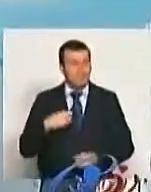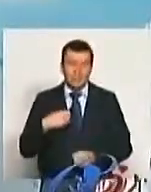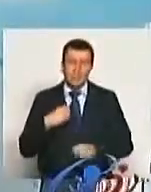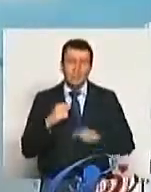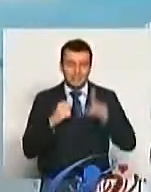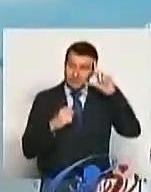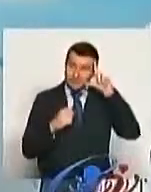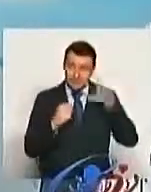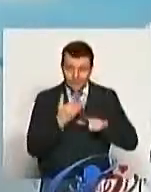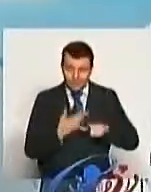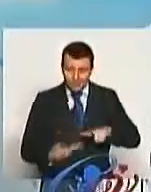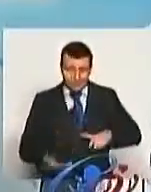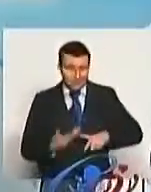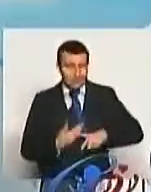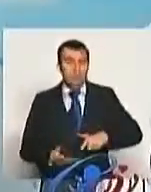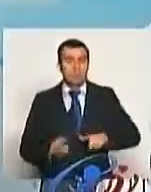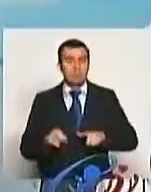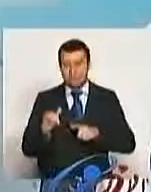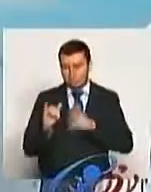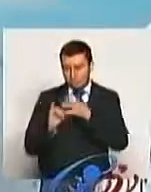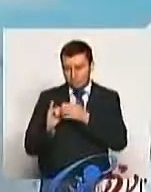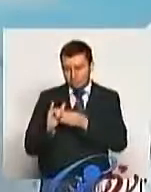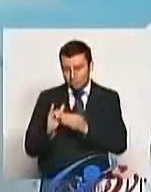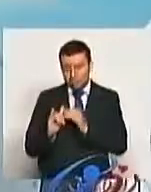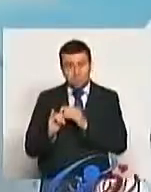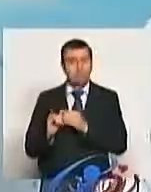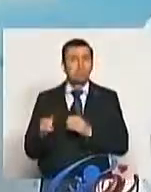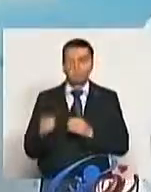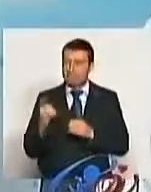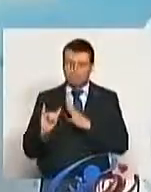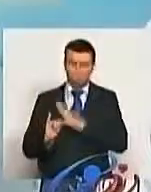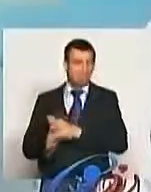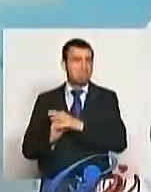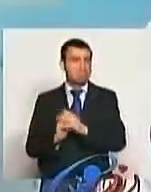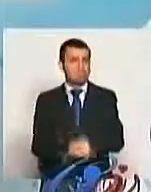presentaba miomas, entonces le habían realizado este procedimiento.